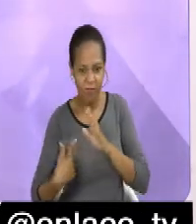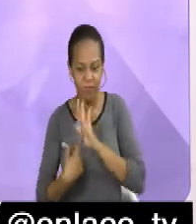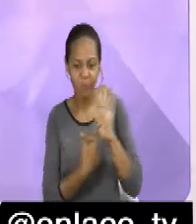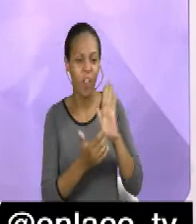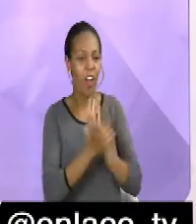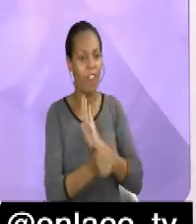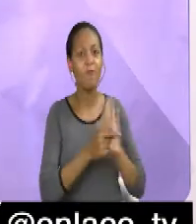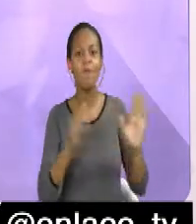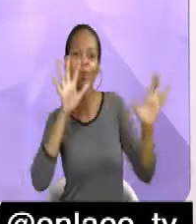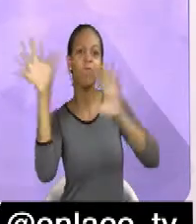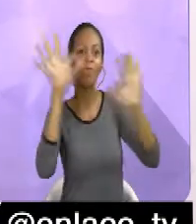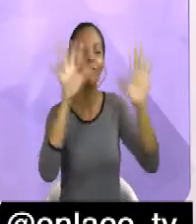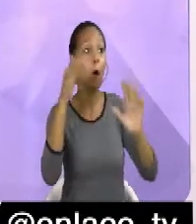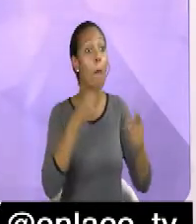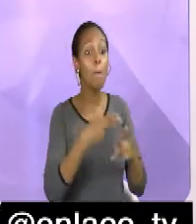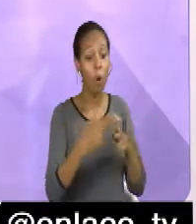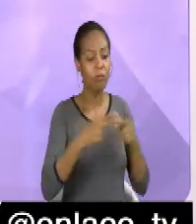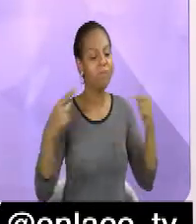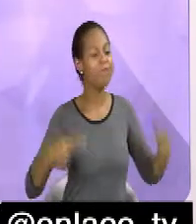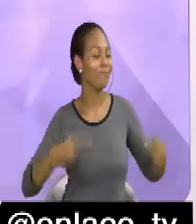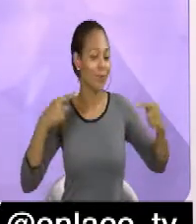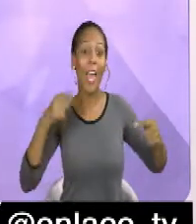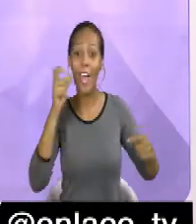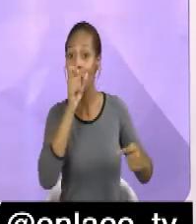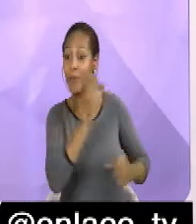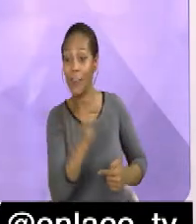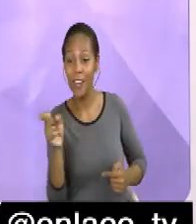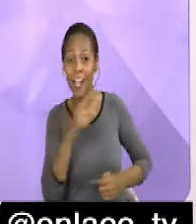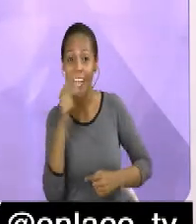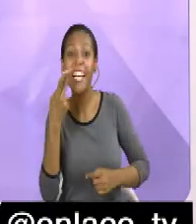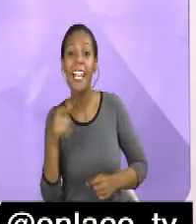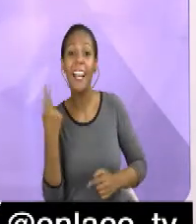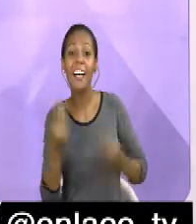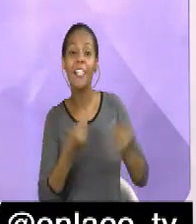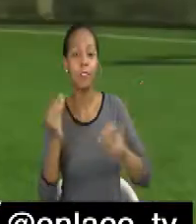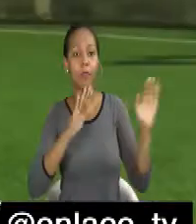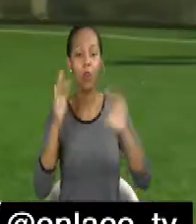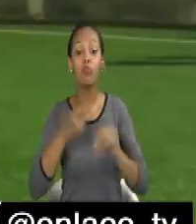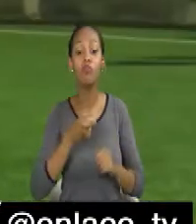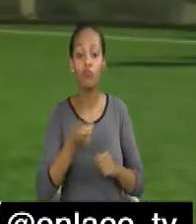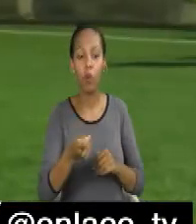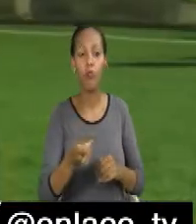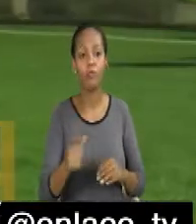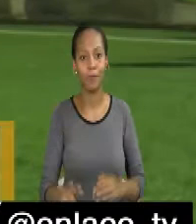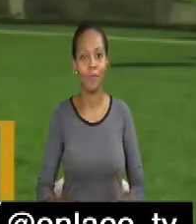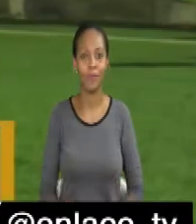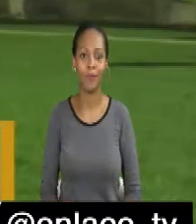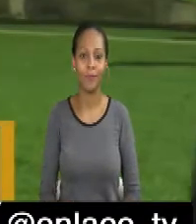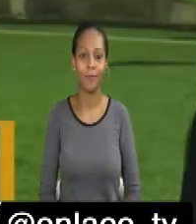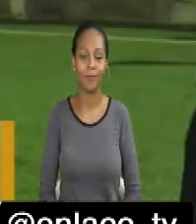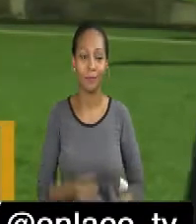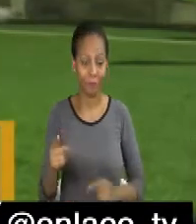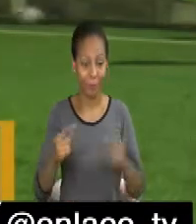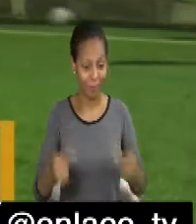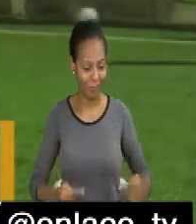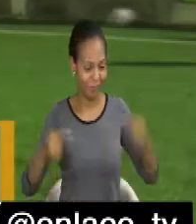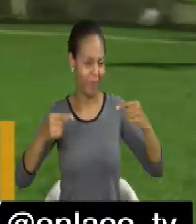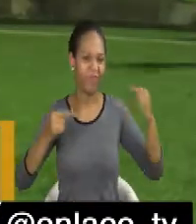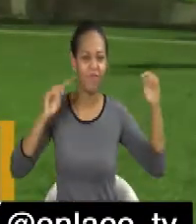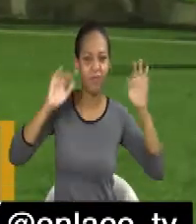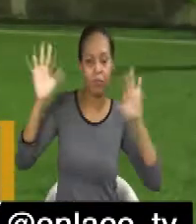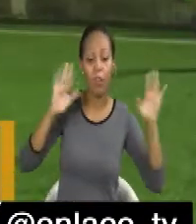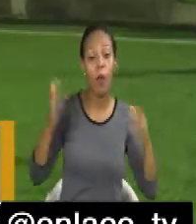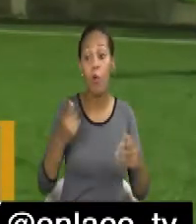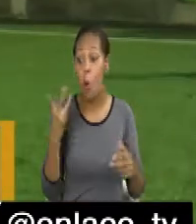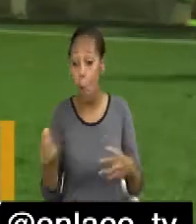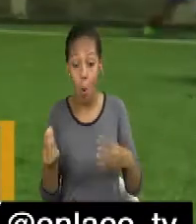la batalla de arqueros más importante que se realizará en los próximos días. La batalla de arqueros es el torneo esperado por los clubes de